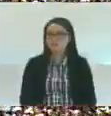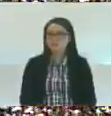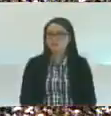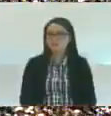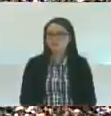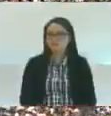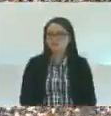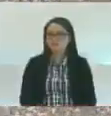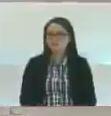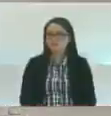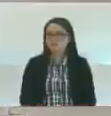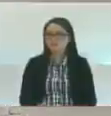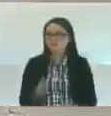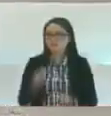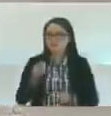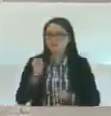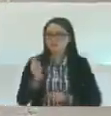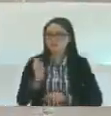Son muchas las tareas